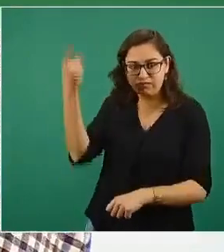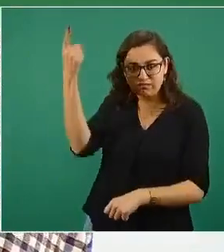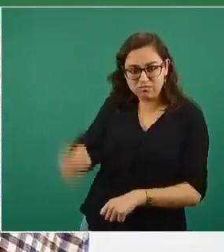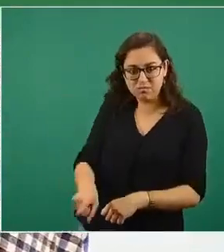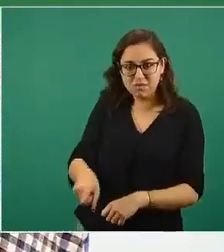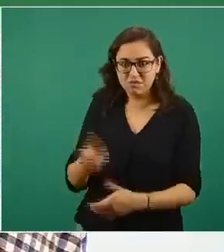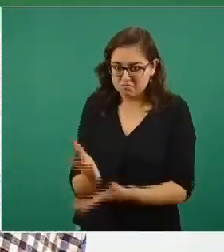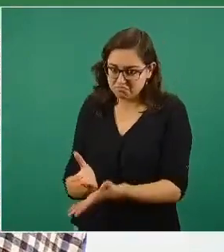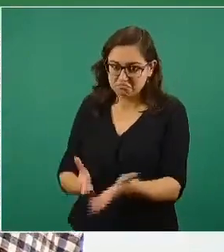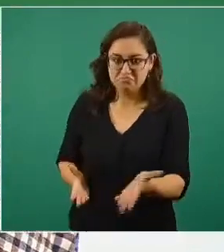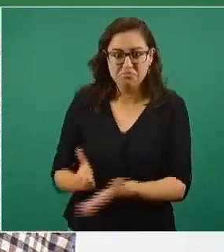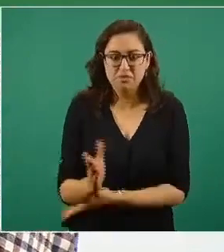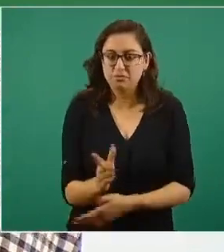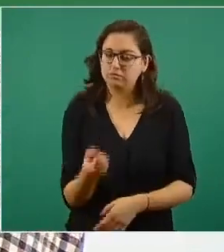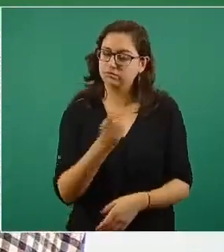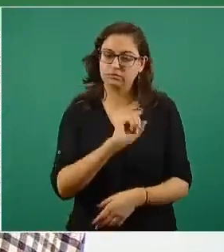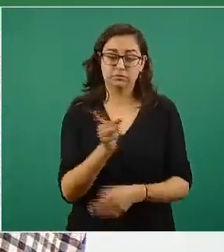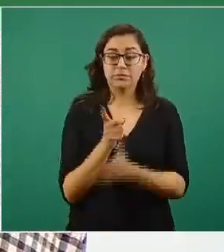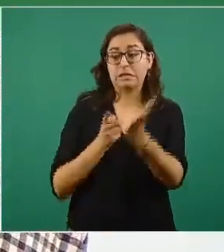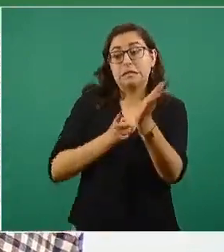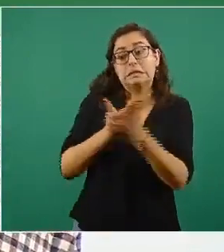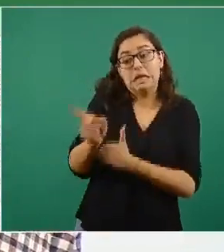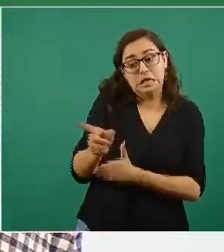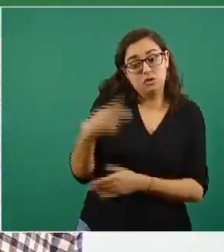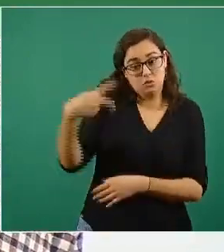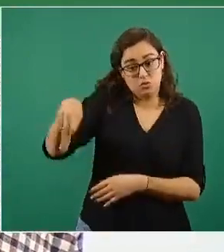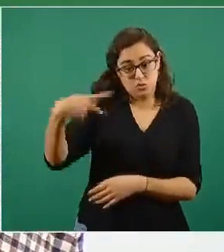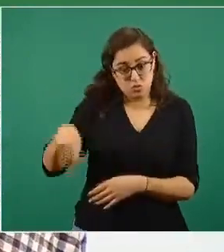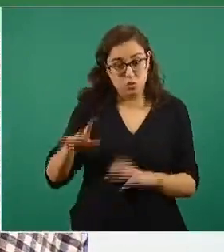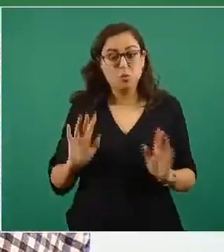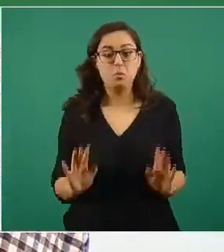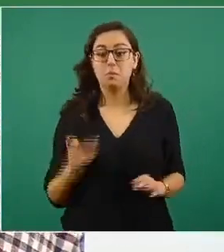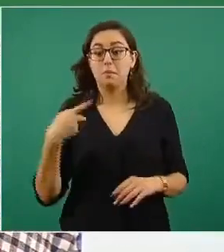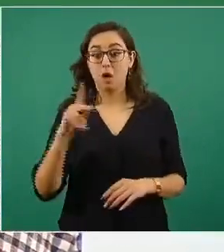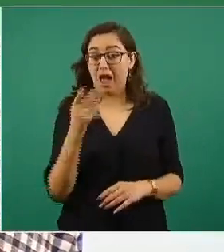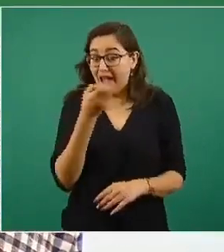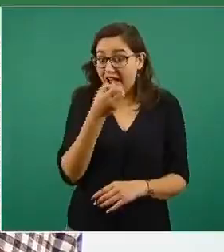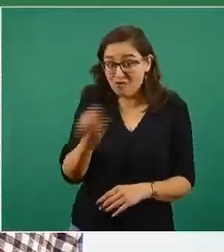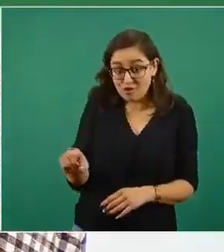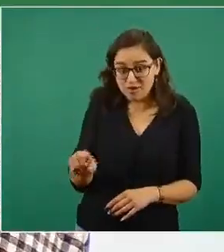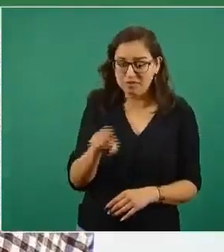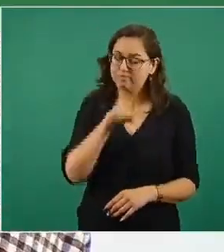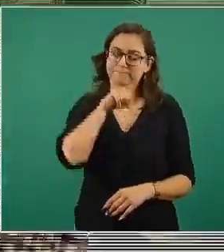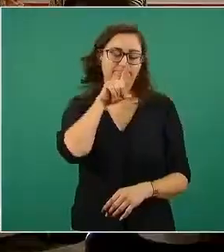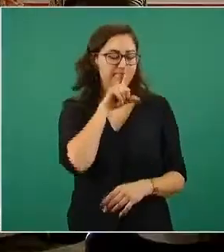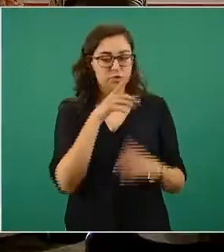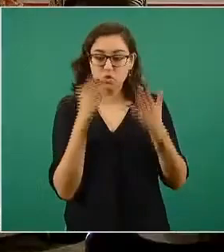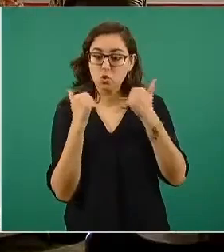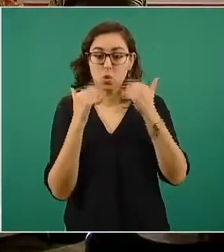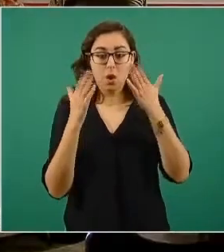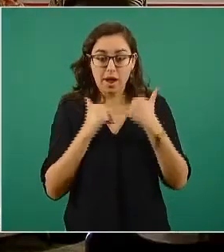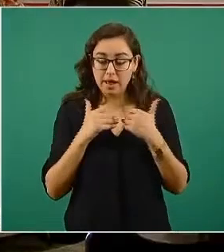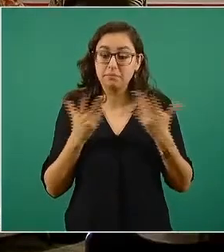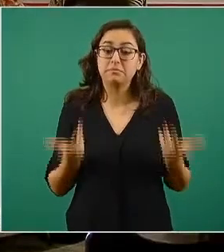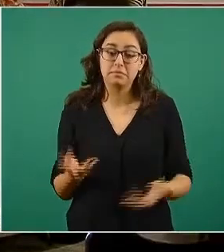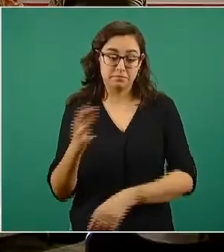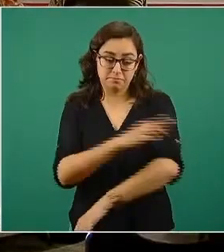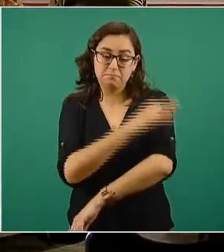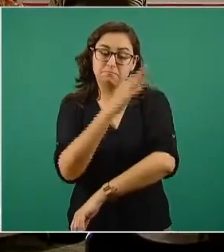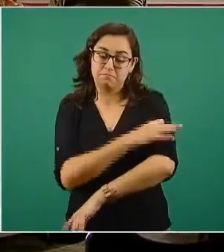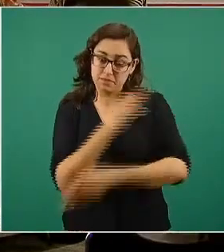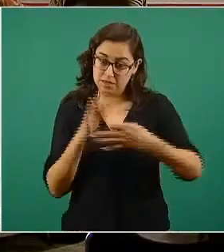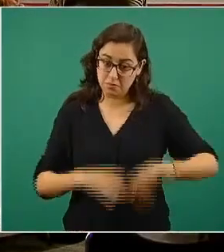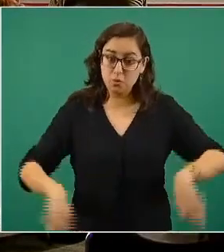lo que es un derecho, porque no es una obligación. No hay obligación de ponerse la vacuna, pero es sumamente recomendable ponerse la